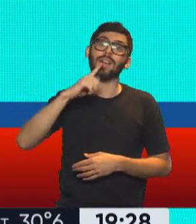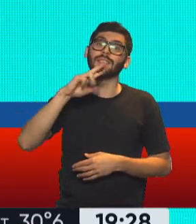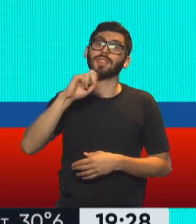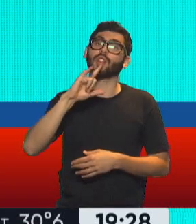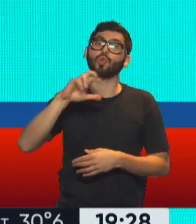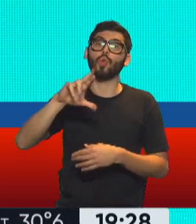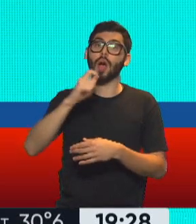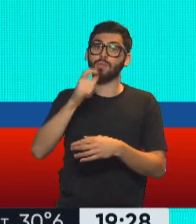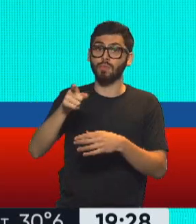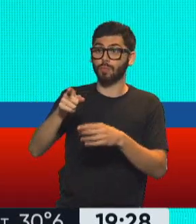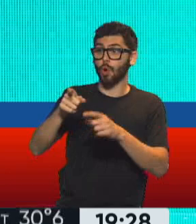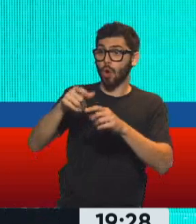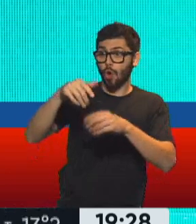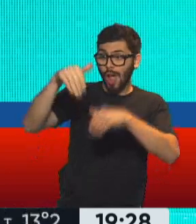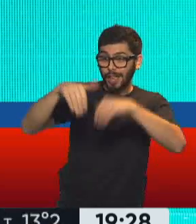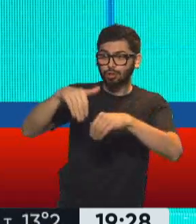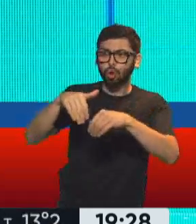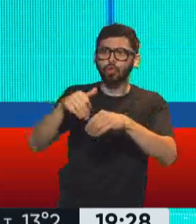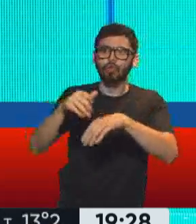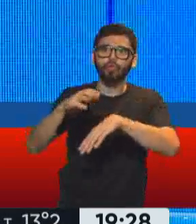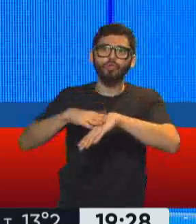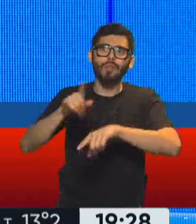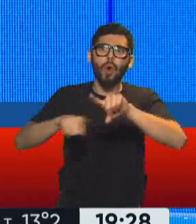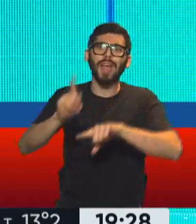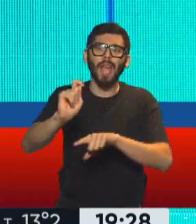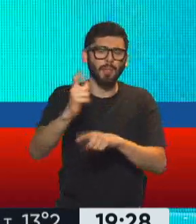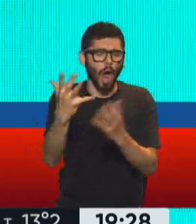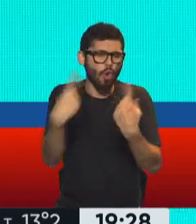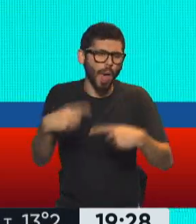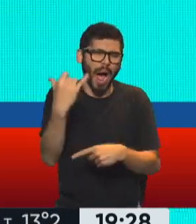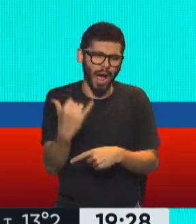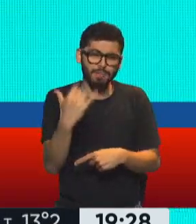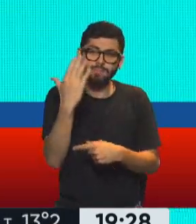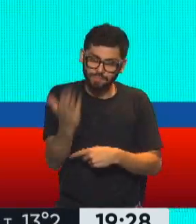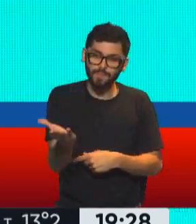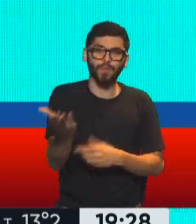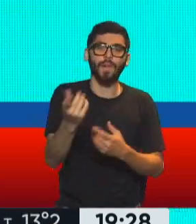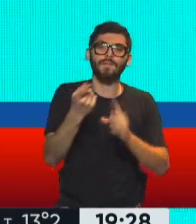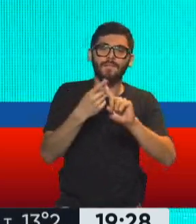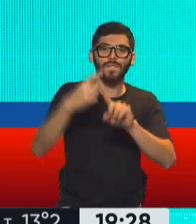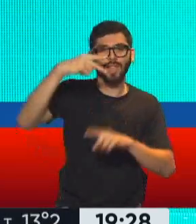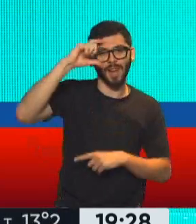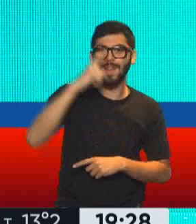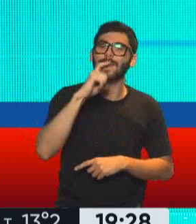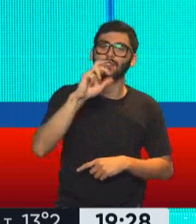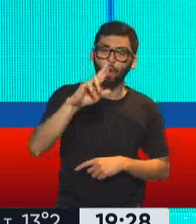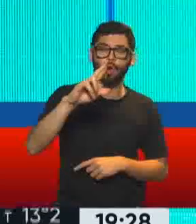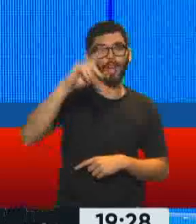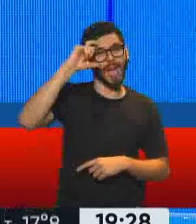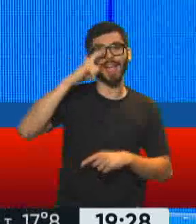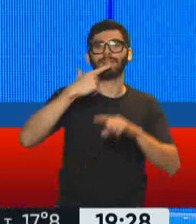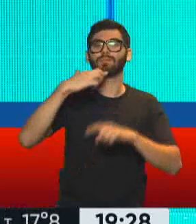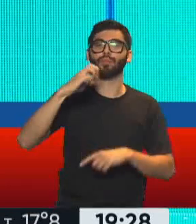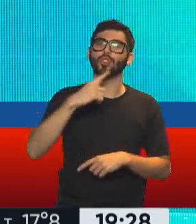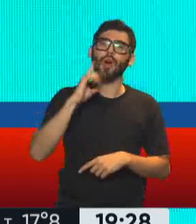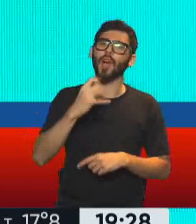magistrados que estaban a cargo de las elecciones. Y hay novedades en cuanto a este tema. Por eso volvemos a tomar contacto con Néstor Espósito para que nos diga justamente desde la justicia qué